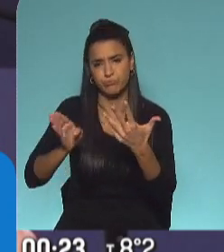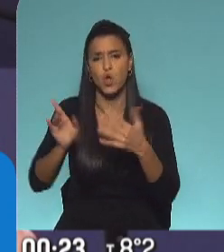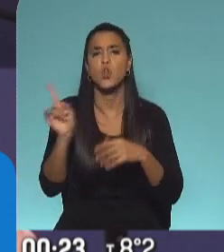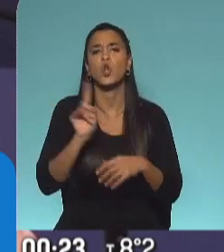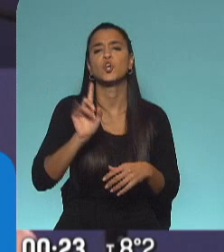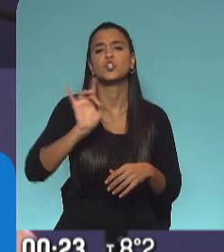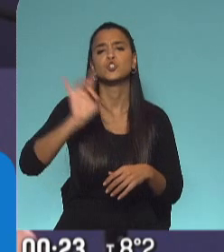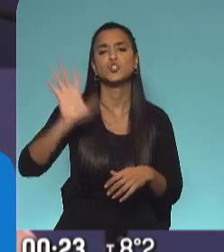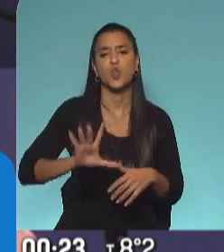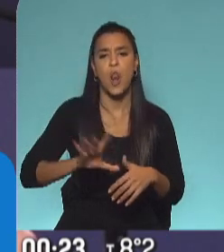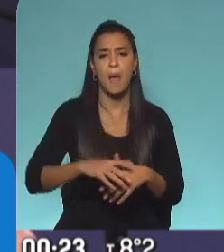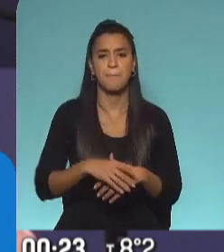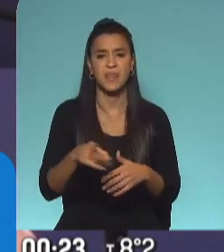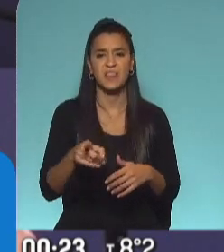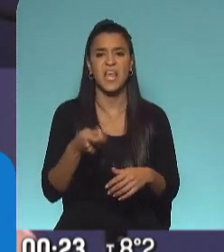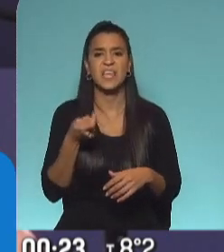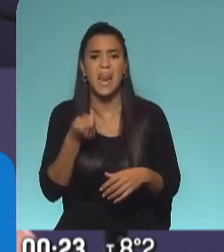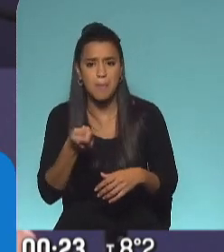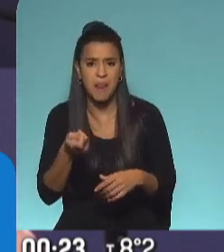i inostranog